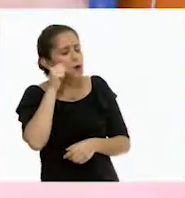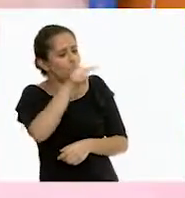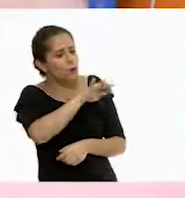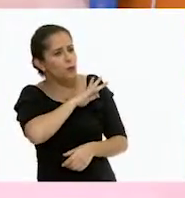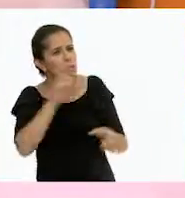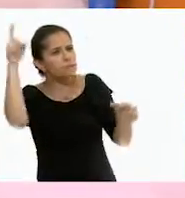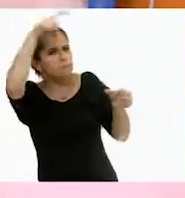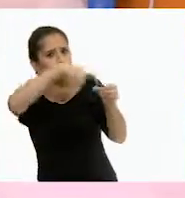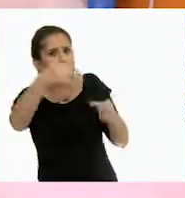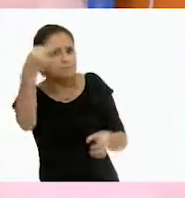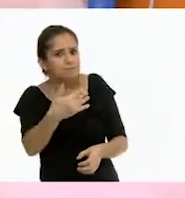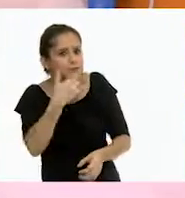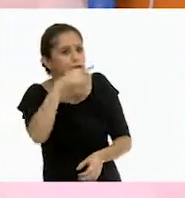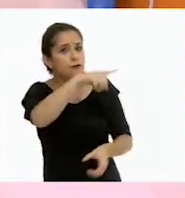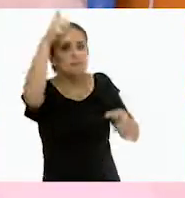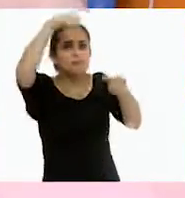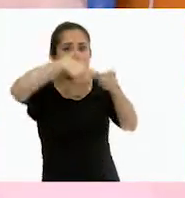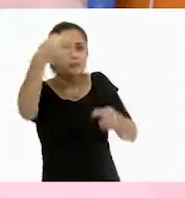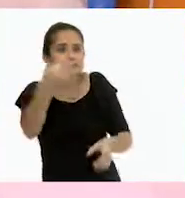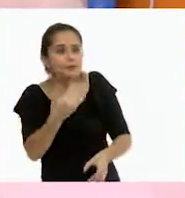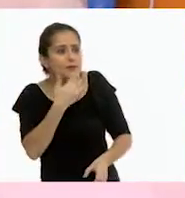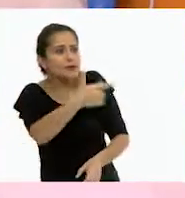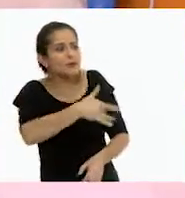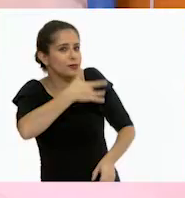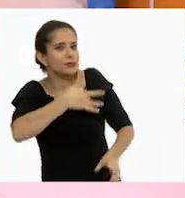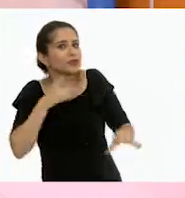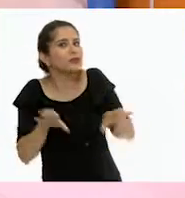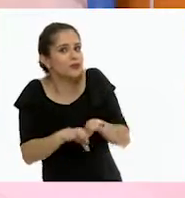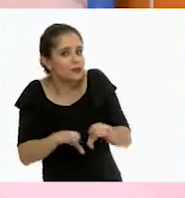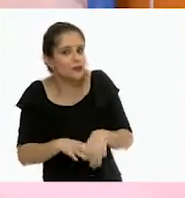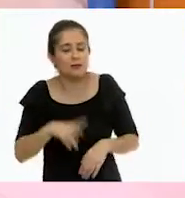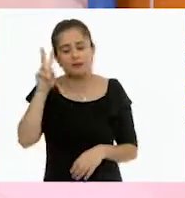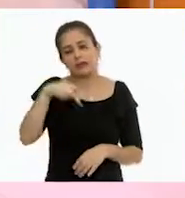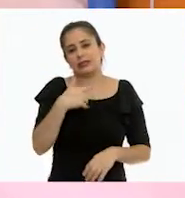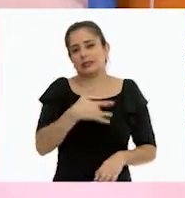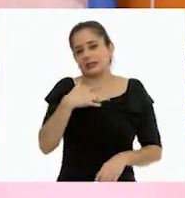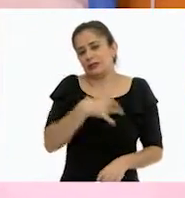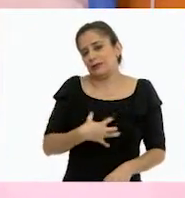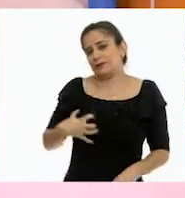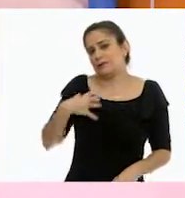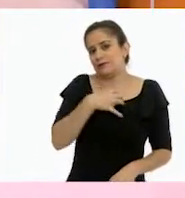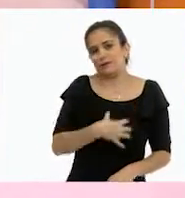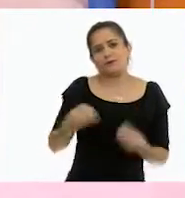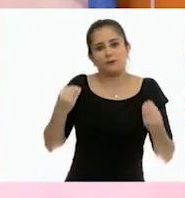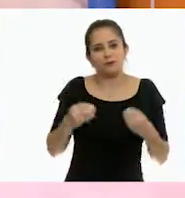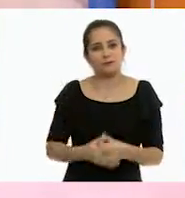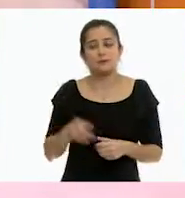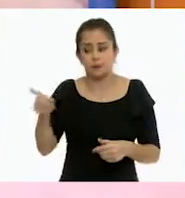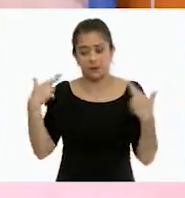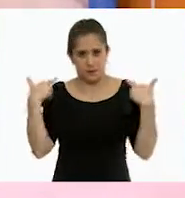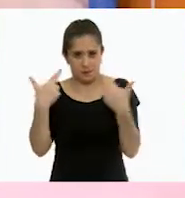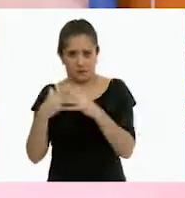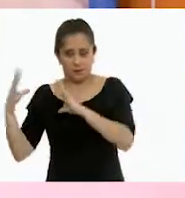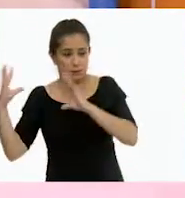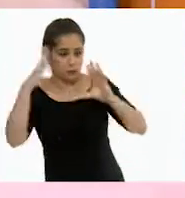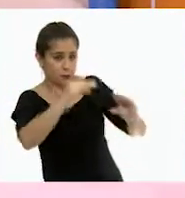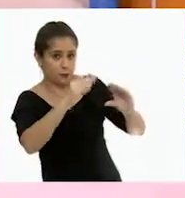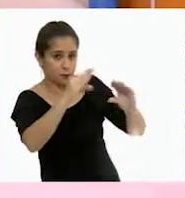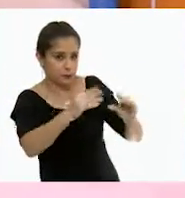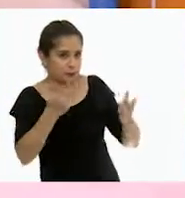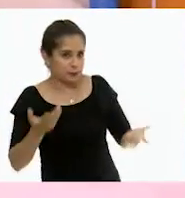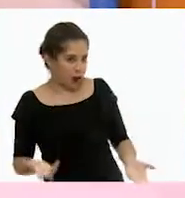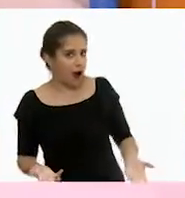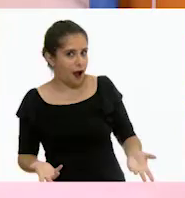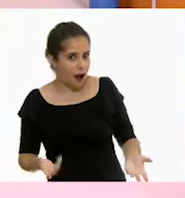te sentiste cuando lograste tu primera canasta? Me sentí muy contenta. ¿Y esa persona que te enseñó? Pues tú tienes